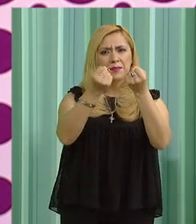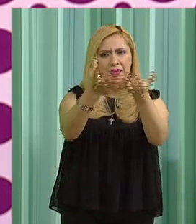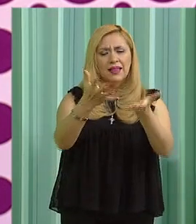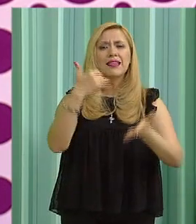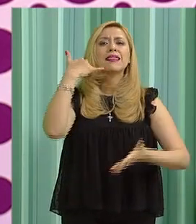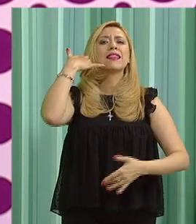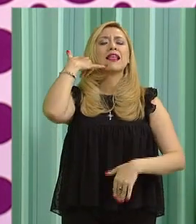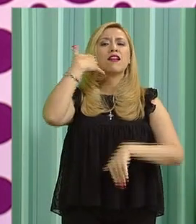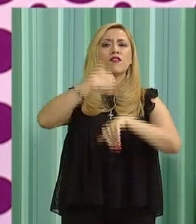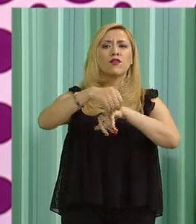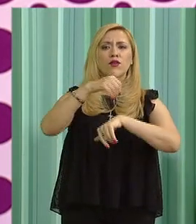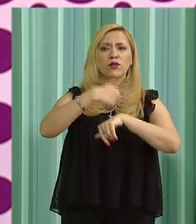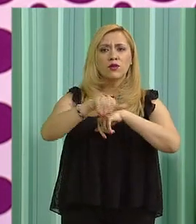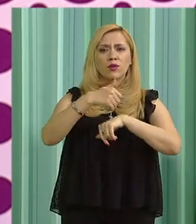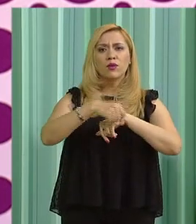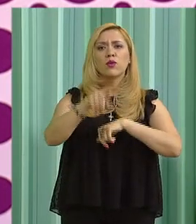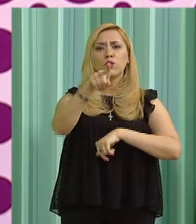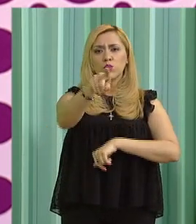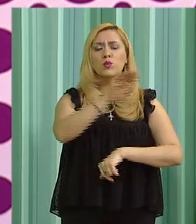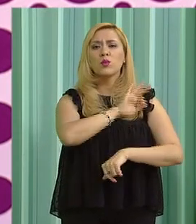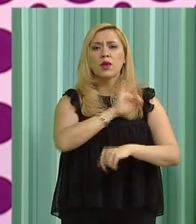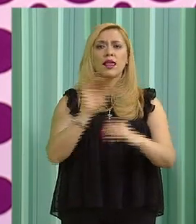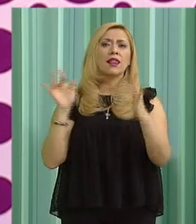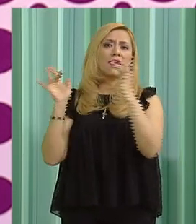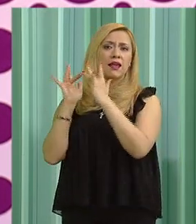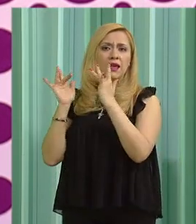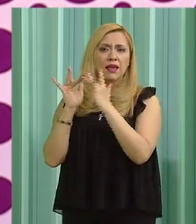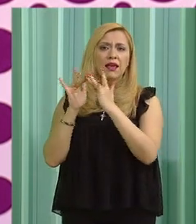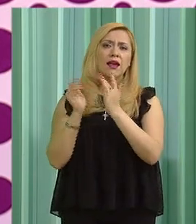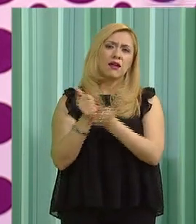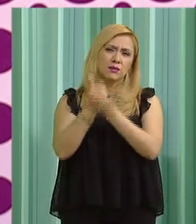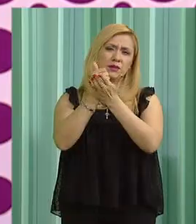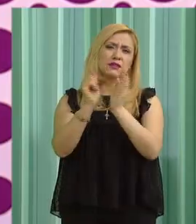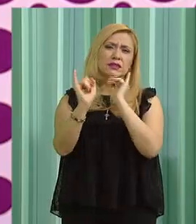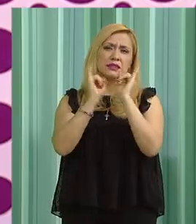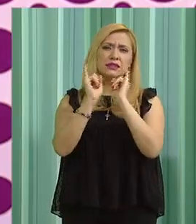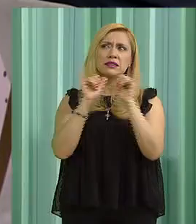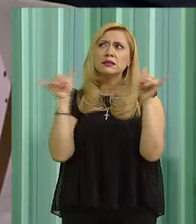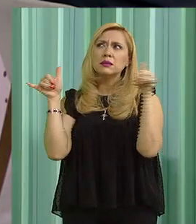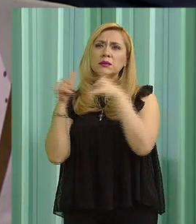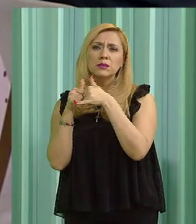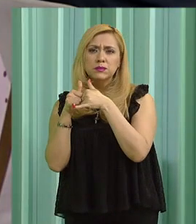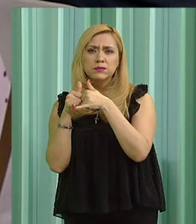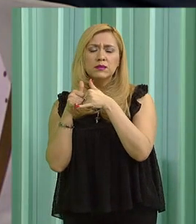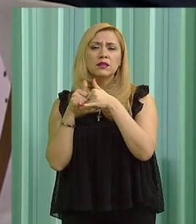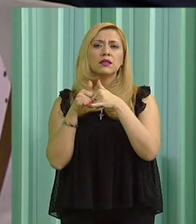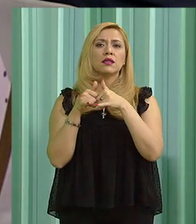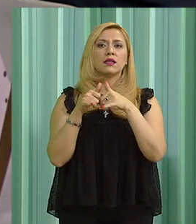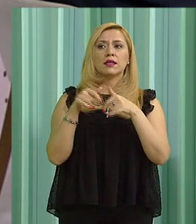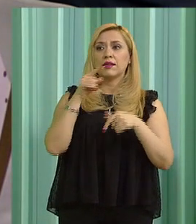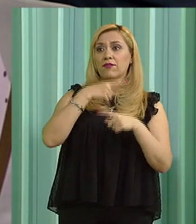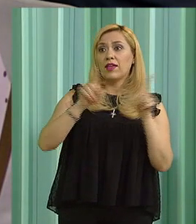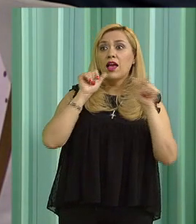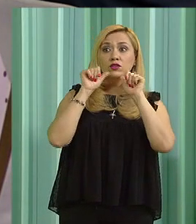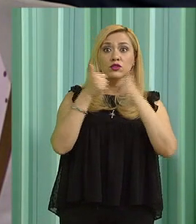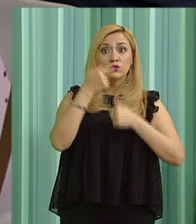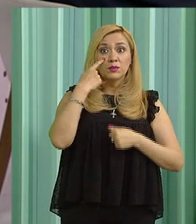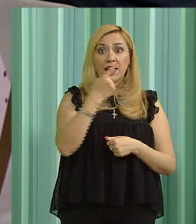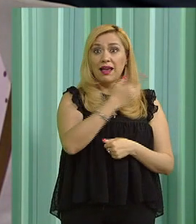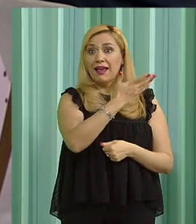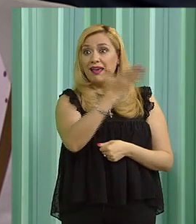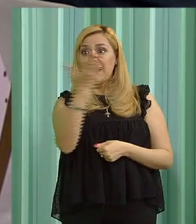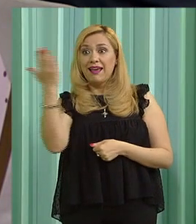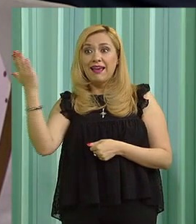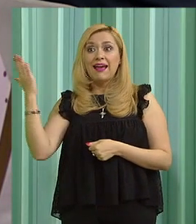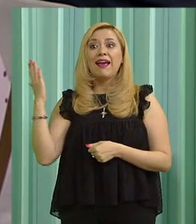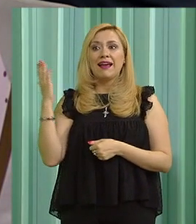los teléfonos de donde ustedes pueden llamar, de Juconi, también de PCR y de ACNUR, para que ustedes